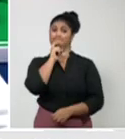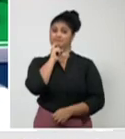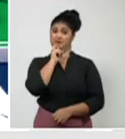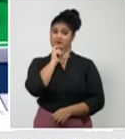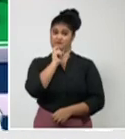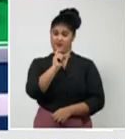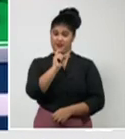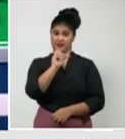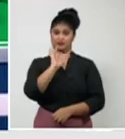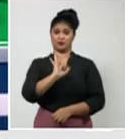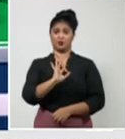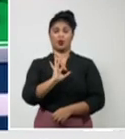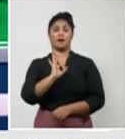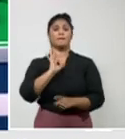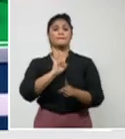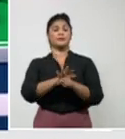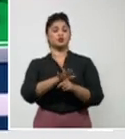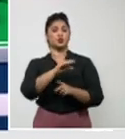de enero,